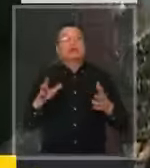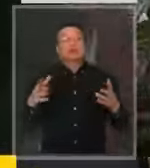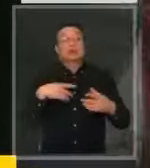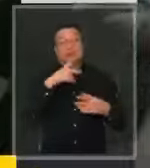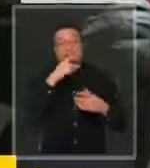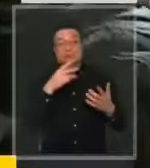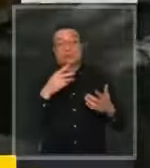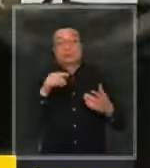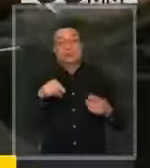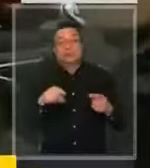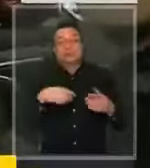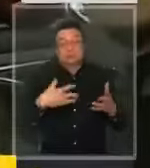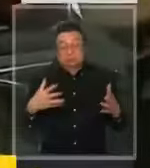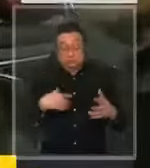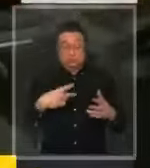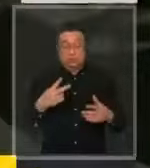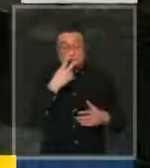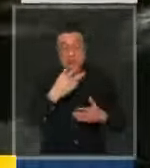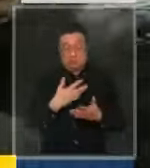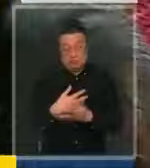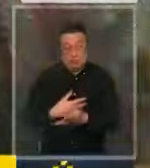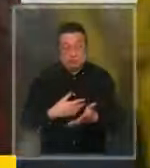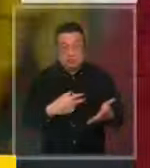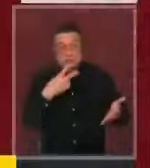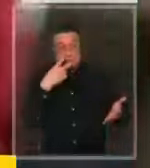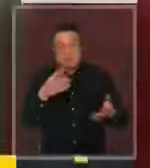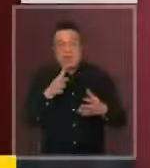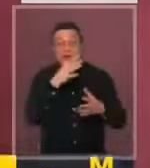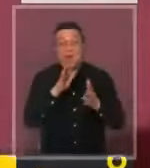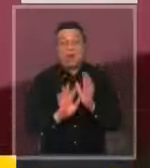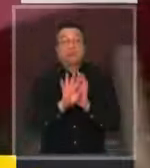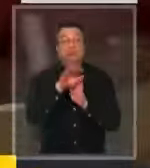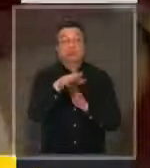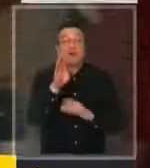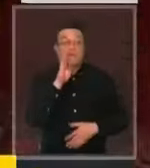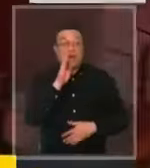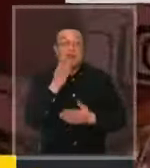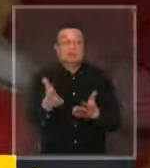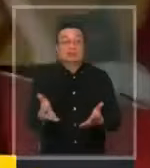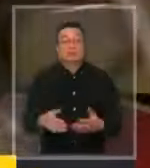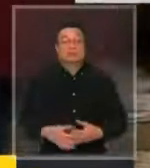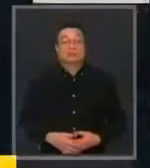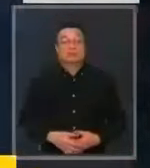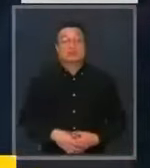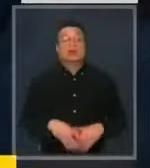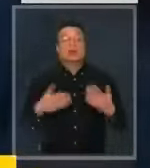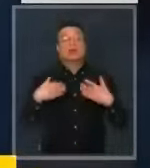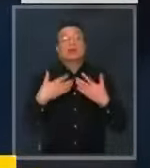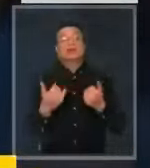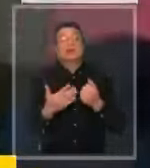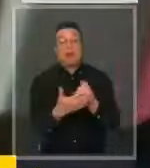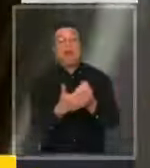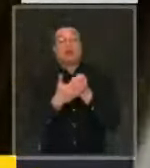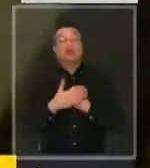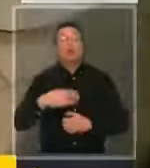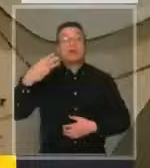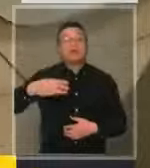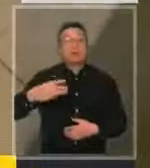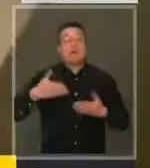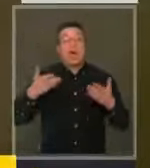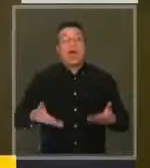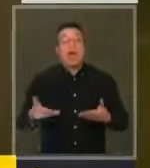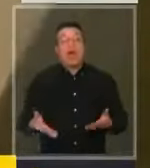sé, pero es bastante, bueno, si lo ven ahí igual, ya se están devolviendo el agua servía. Claro. Necesitamos ayuda de la municipalidad en este momento.